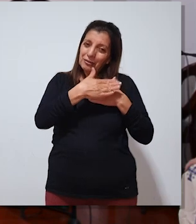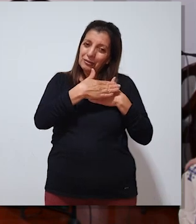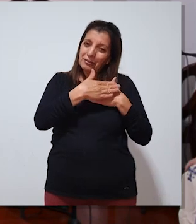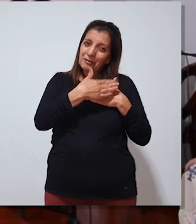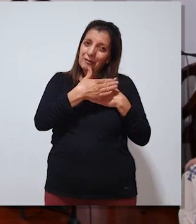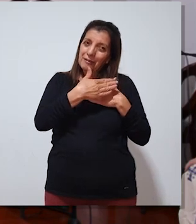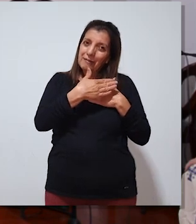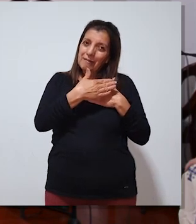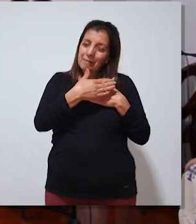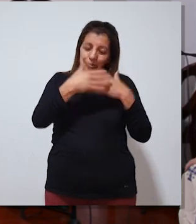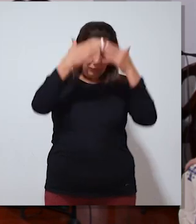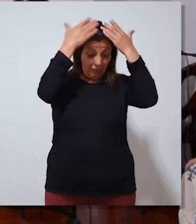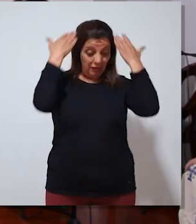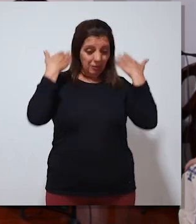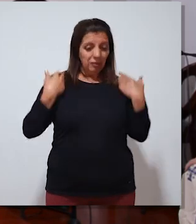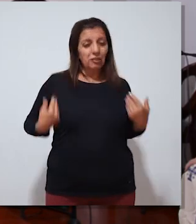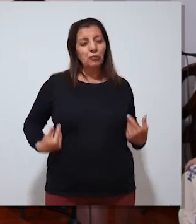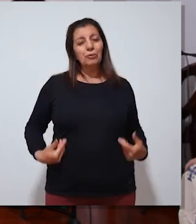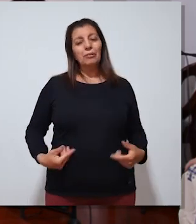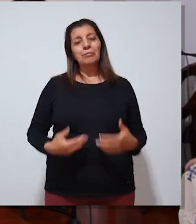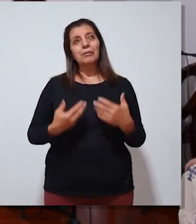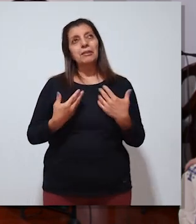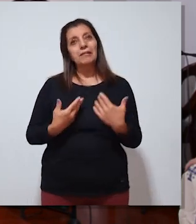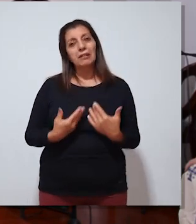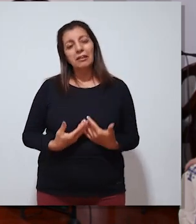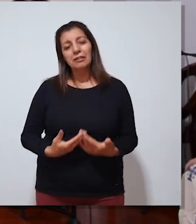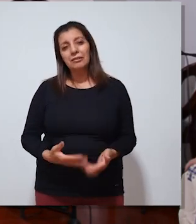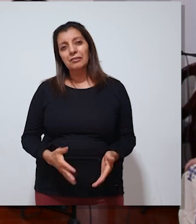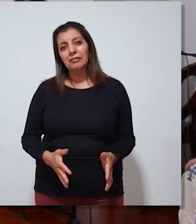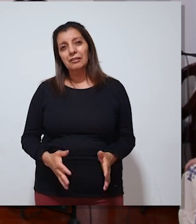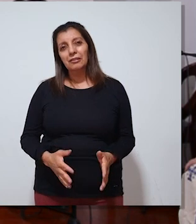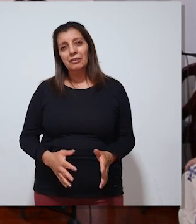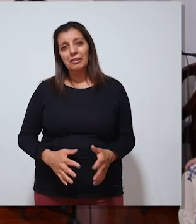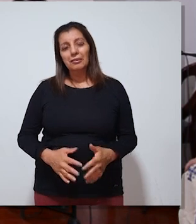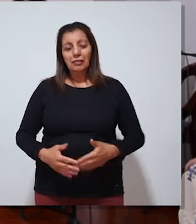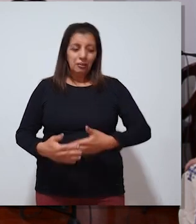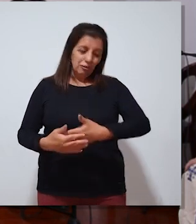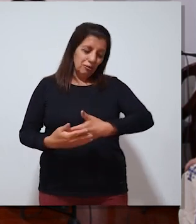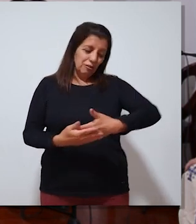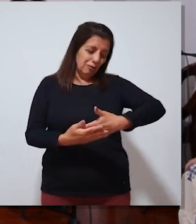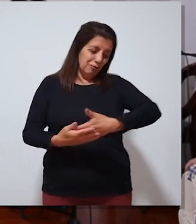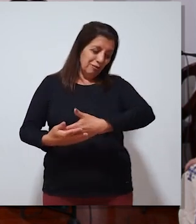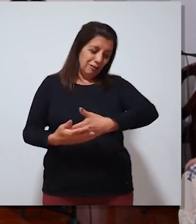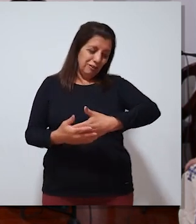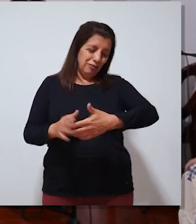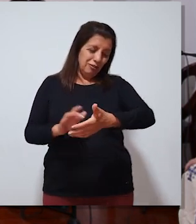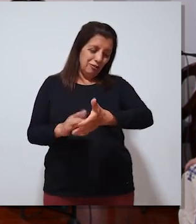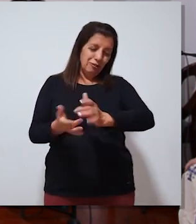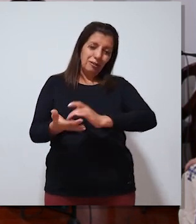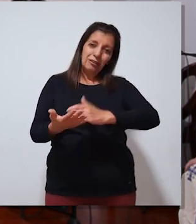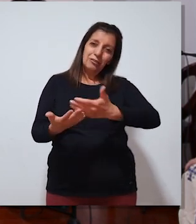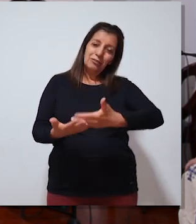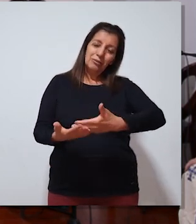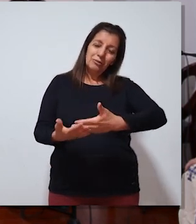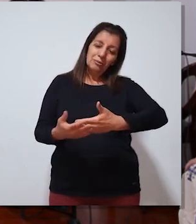Tenías tu cuerpo cansado y un niño en los brazos, durmiendo en tu